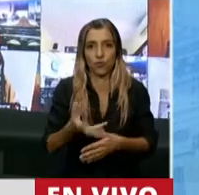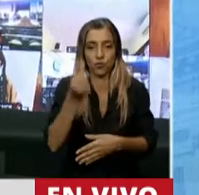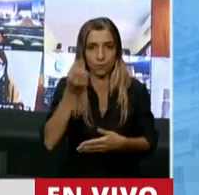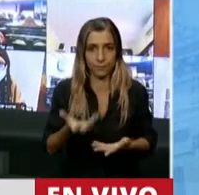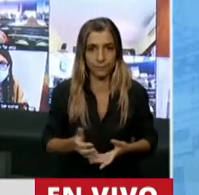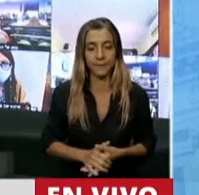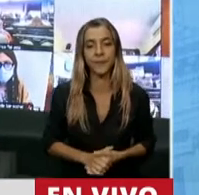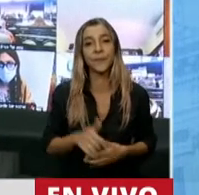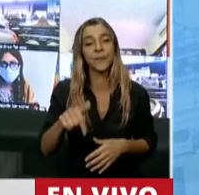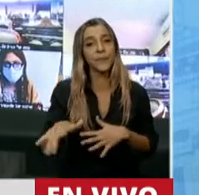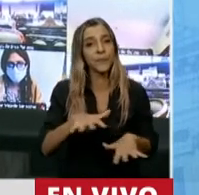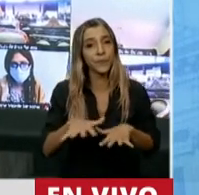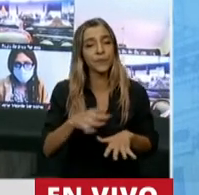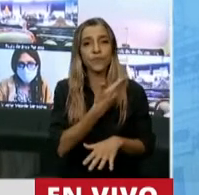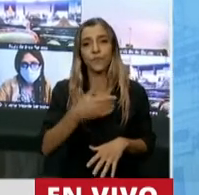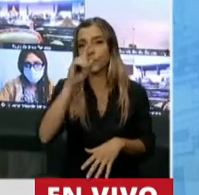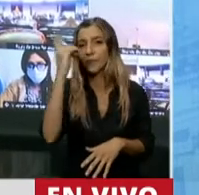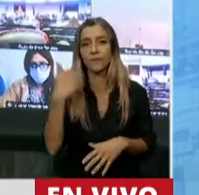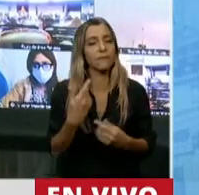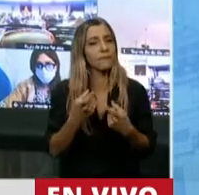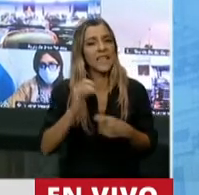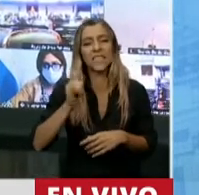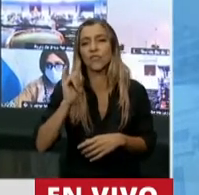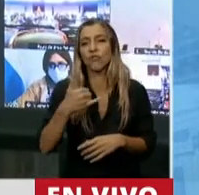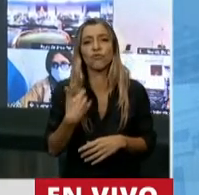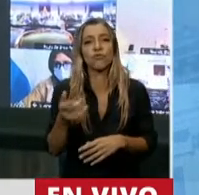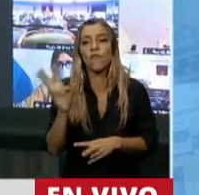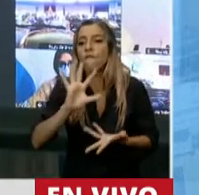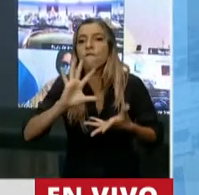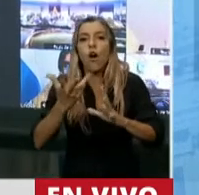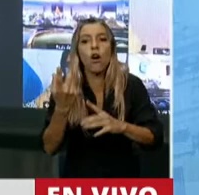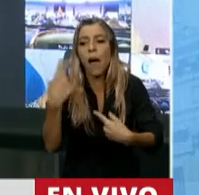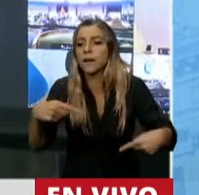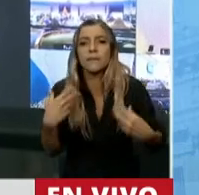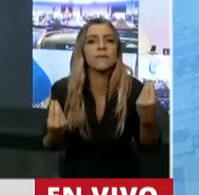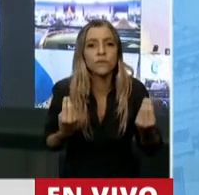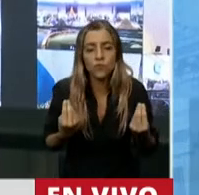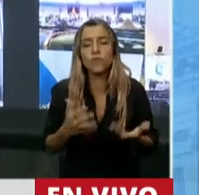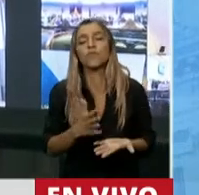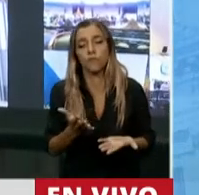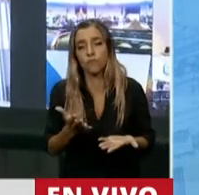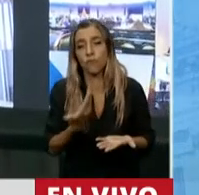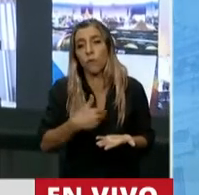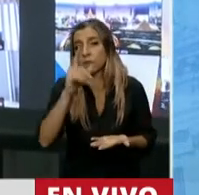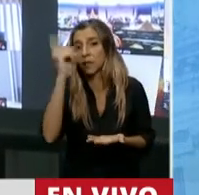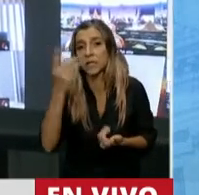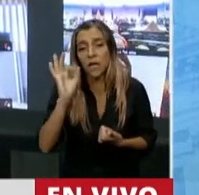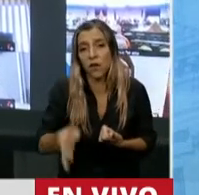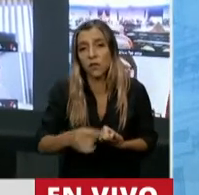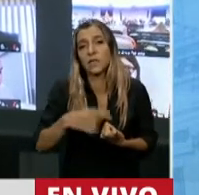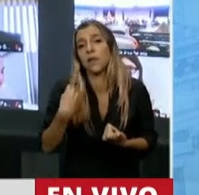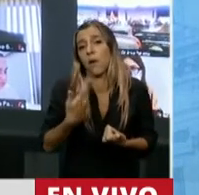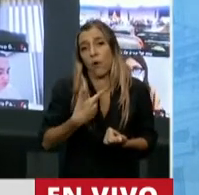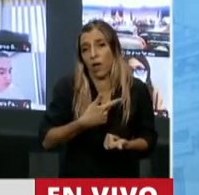Claramente en esta situación el Estado necesita recursos. Un Estado que, como dije antes, incrementa el